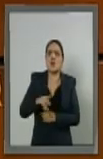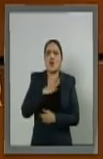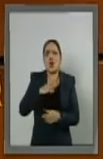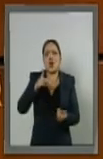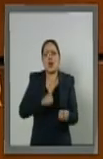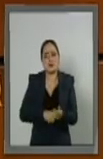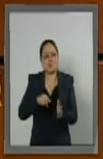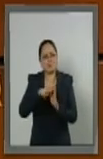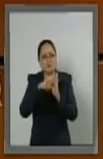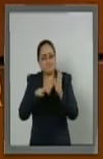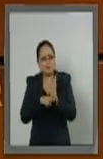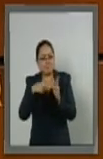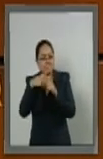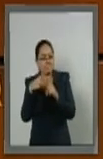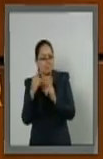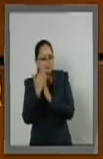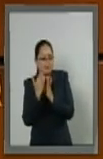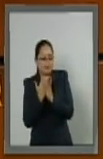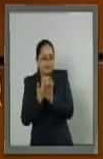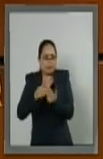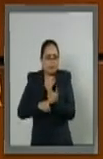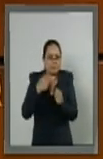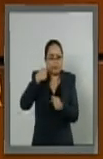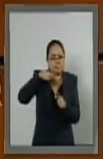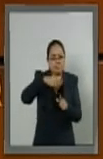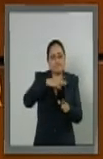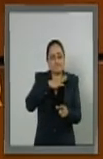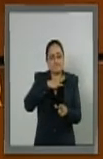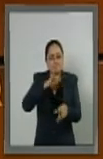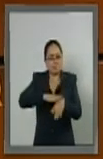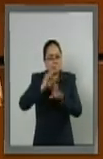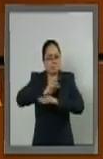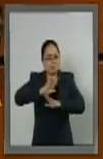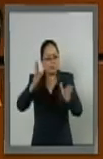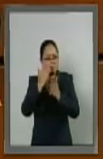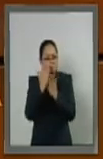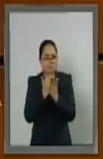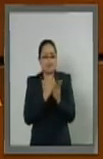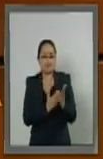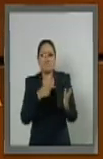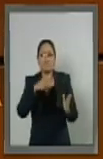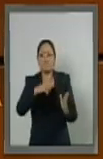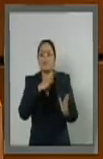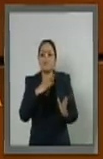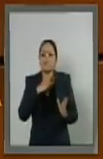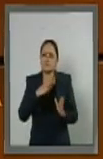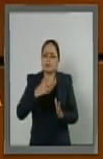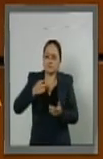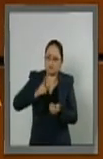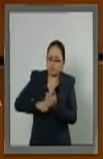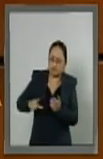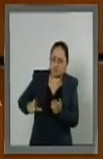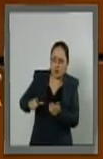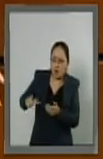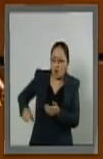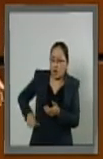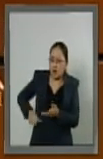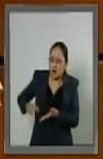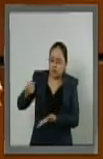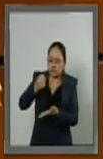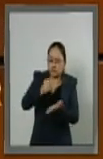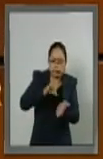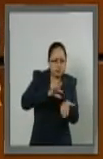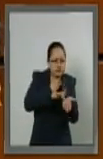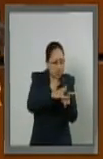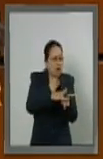un marco normativo que les brinde certeza jurídica para acceder a los apoyos gubernamentales. Es